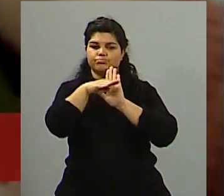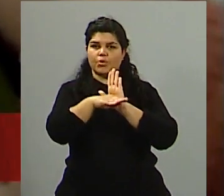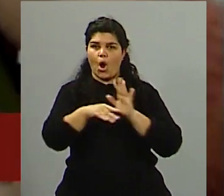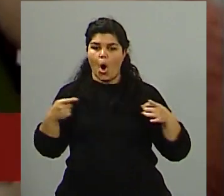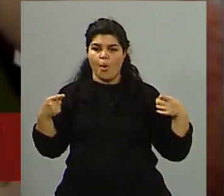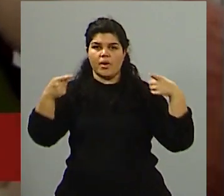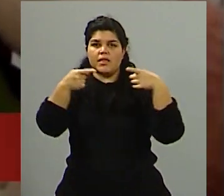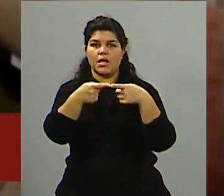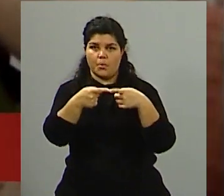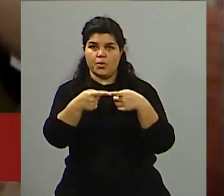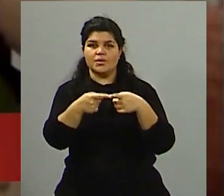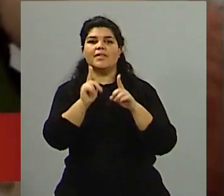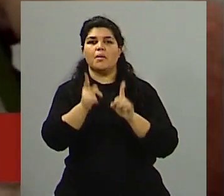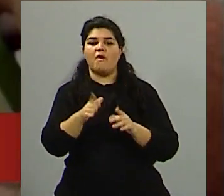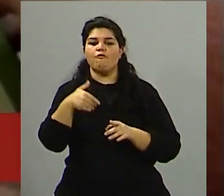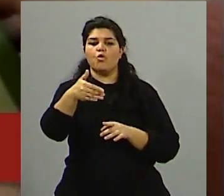reserva, de